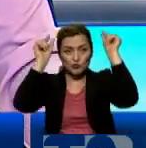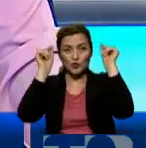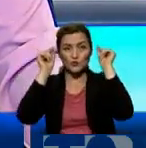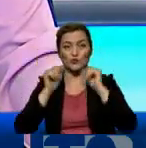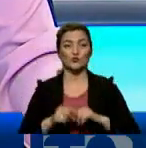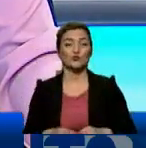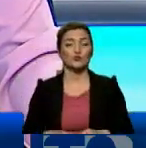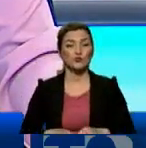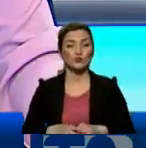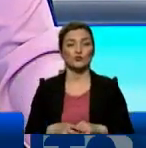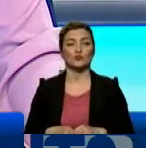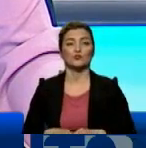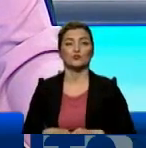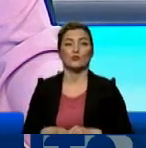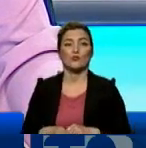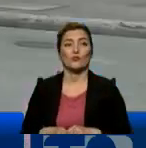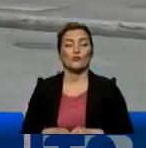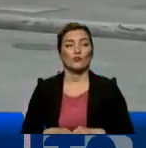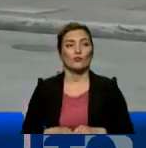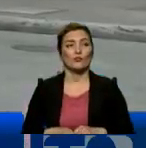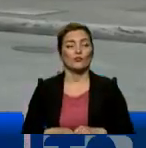enfermero.